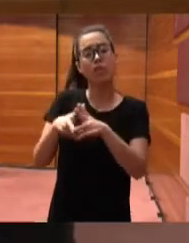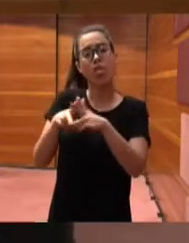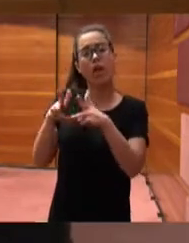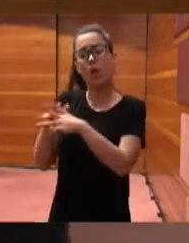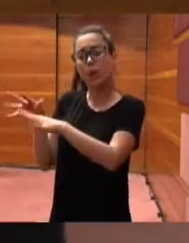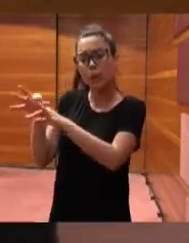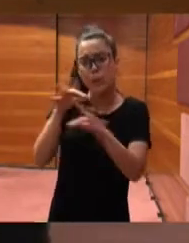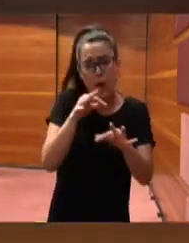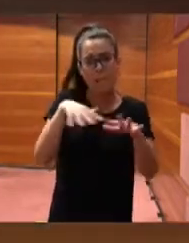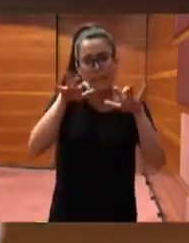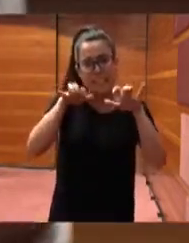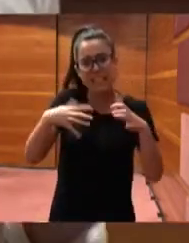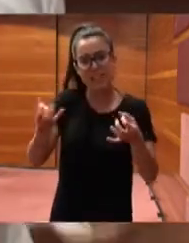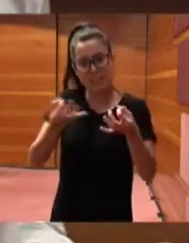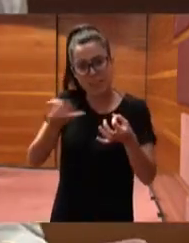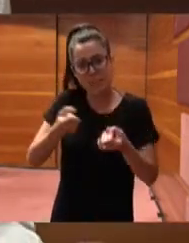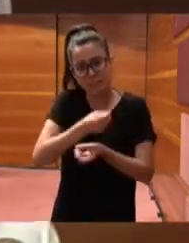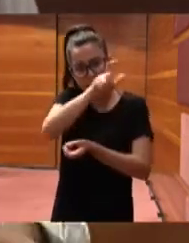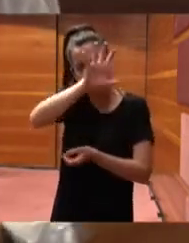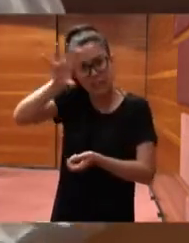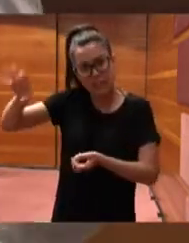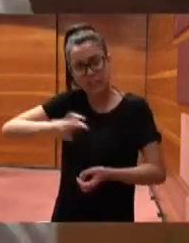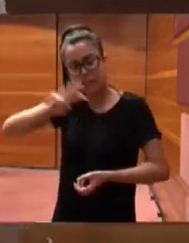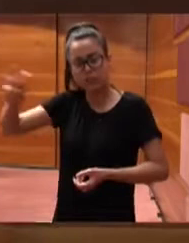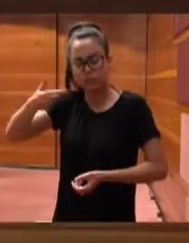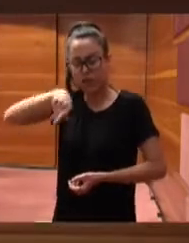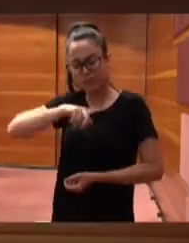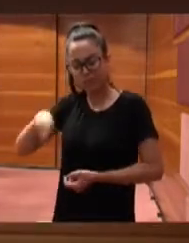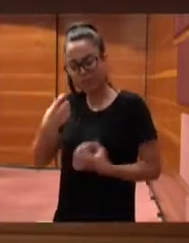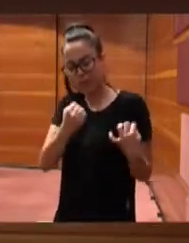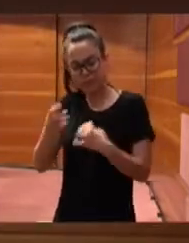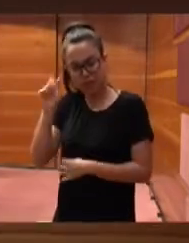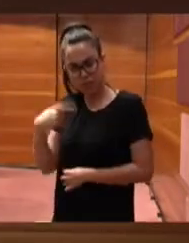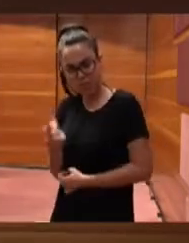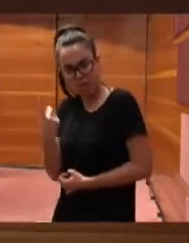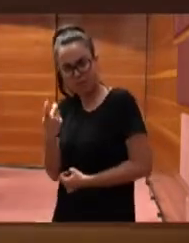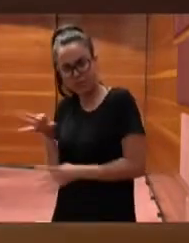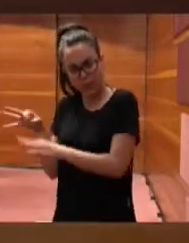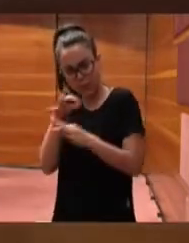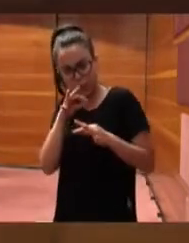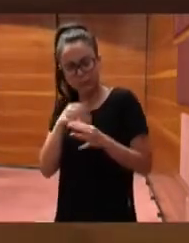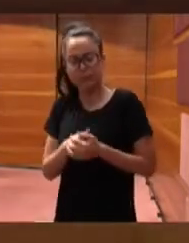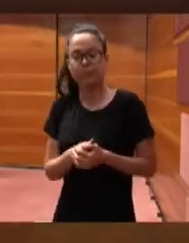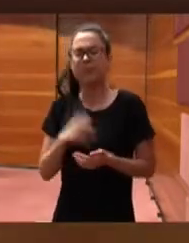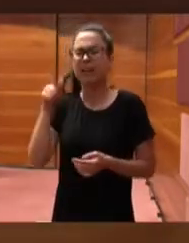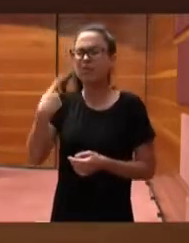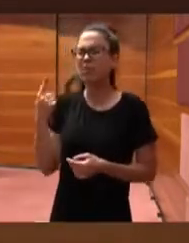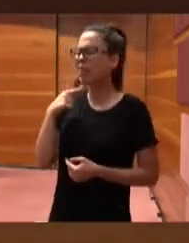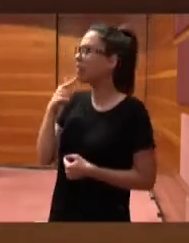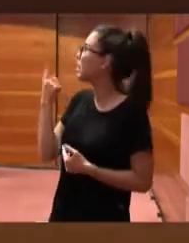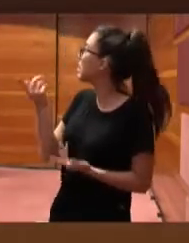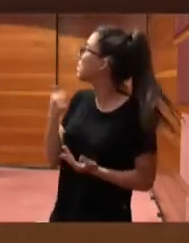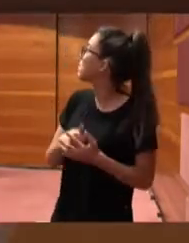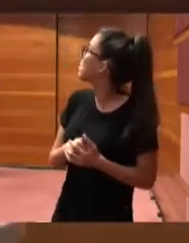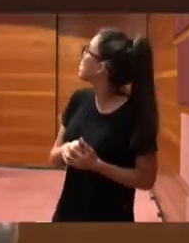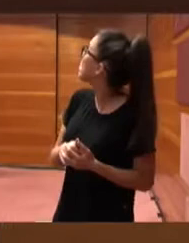el lado de la administración, me parece que es fundamental. Bien, y por fin en el otro lado tenemos eso que pone ahí, monitoreo de políticas, que es una expresión